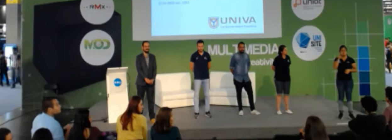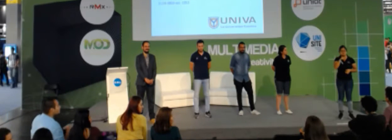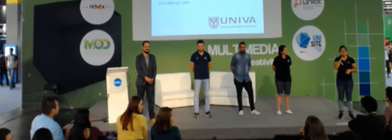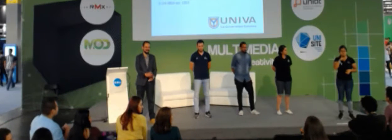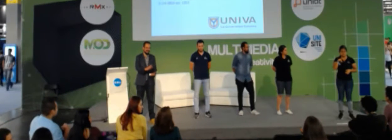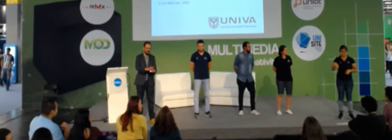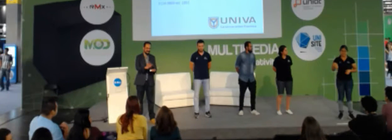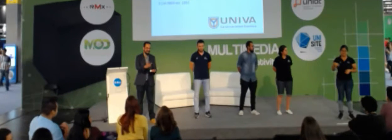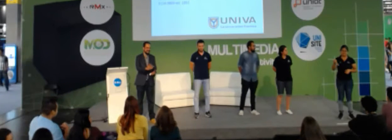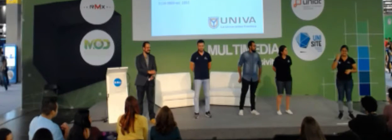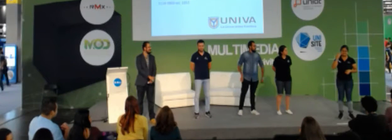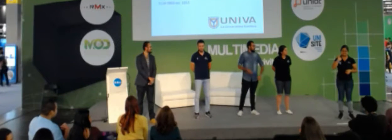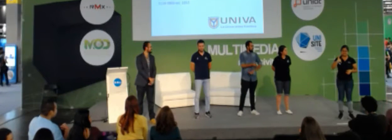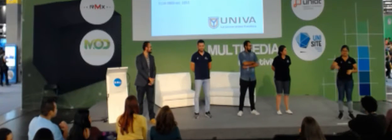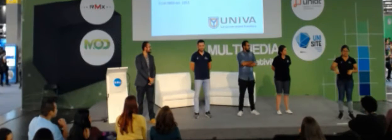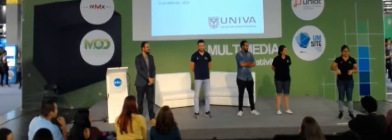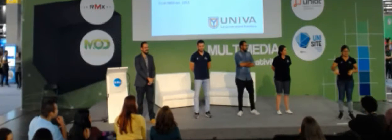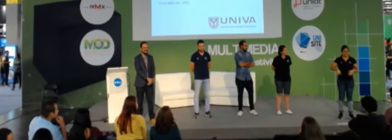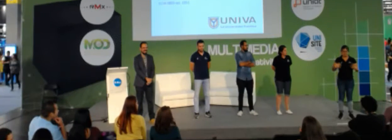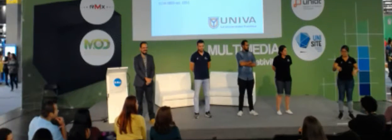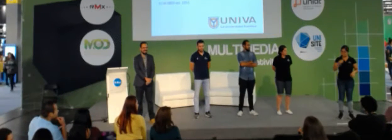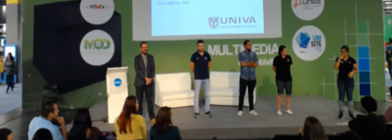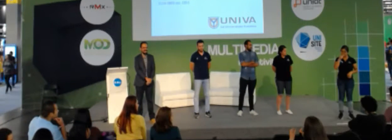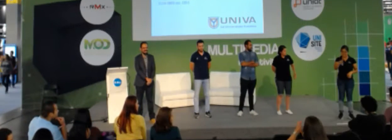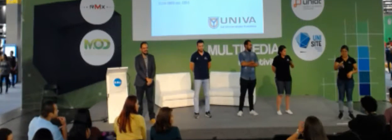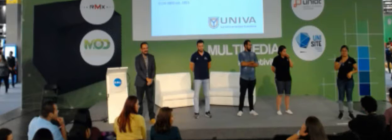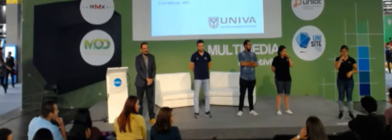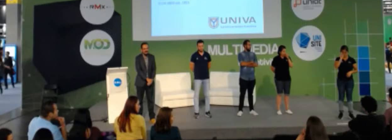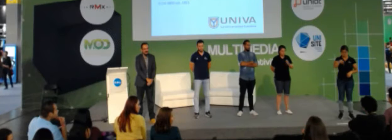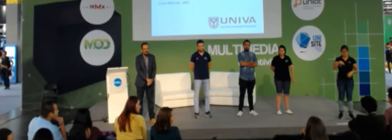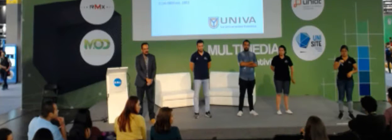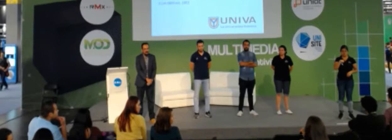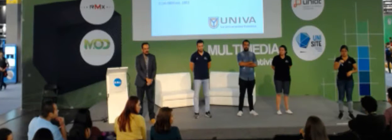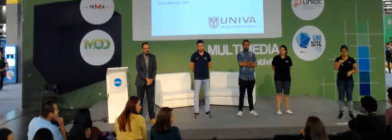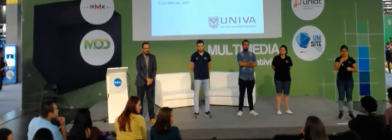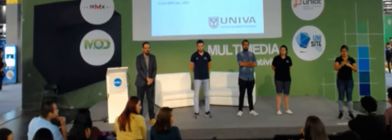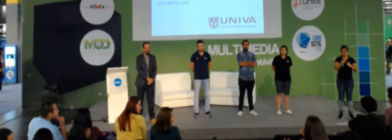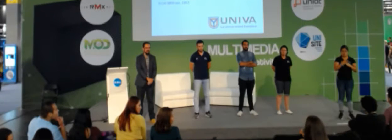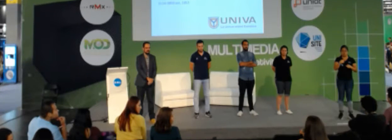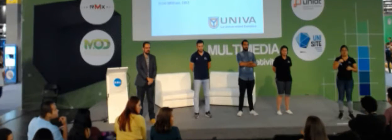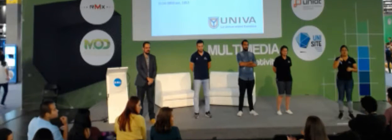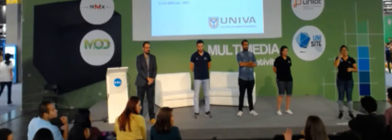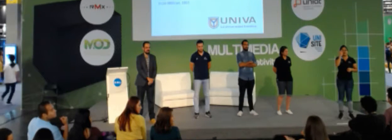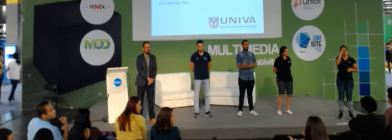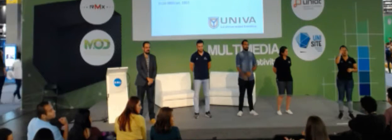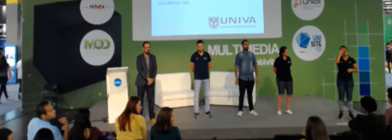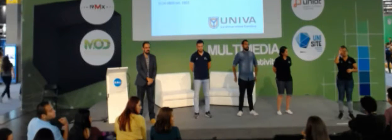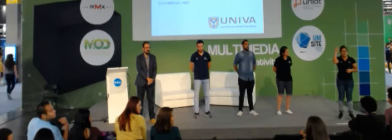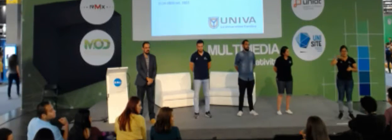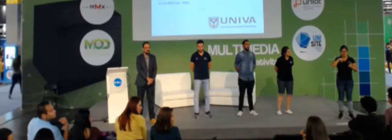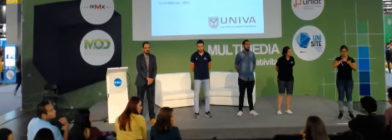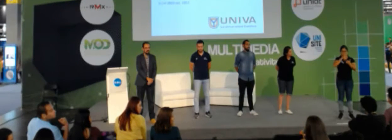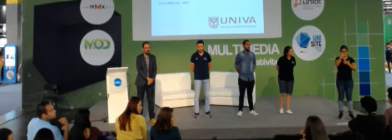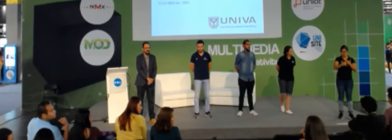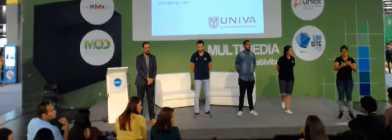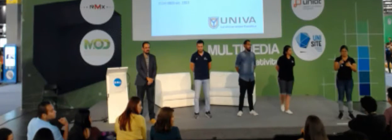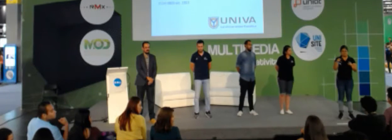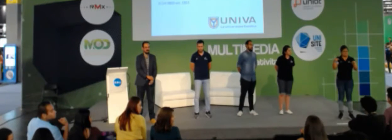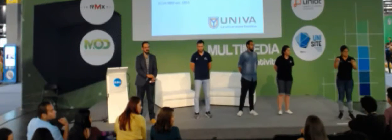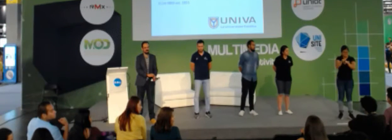visto. Y bueno, yo actualmente tengo como el sueño de empezar un proyecto que tenga que ver precisamente con